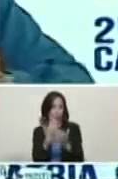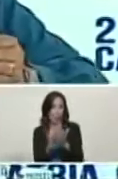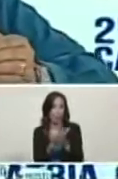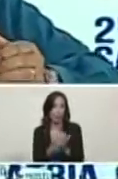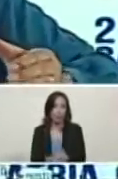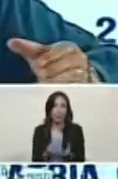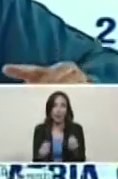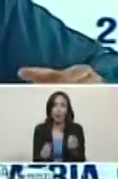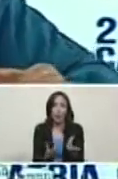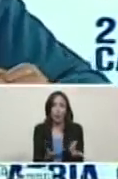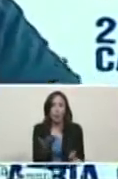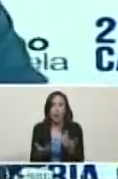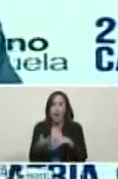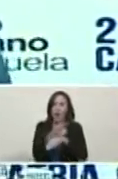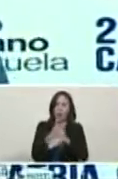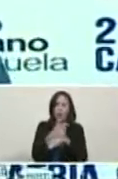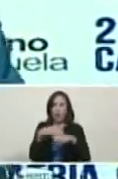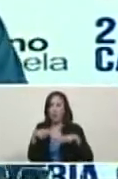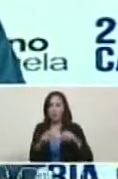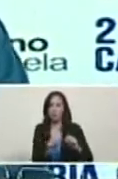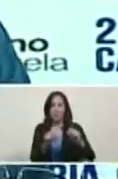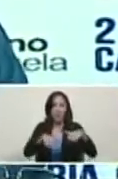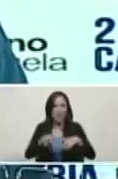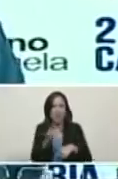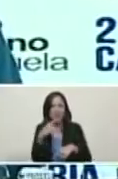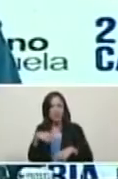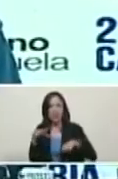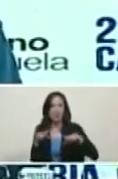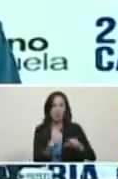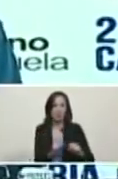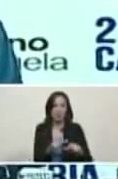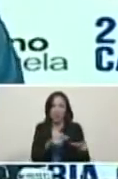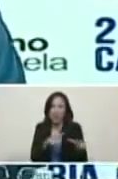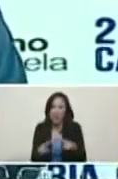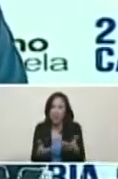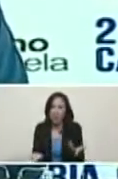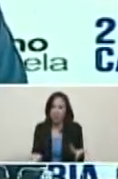cómo pretenden venir a gobernar Venezuela de manera vulgar,